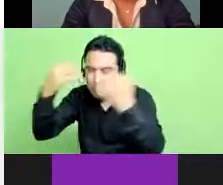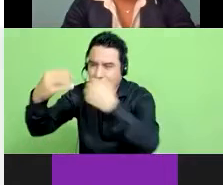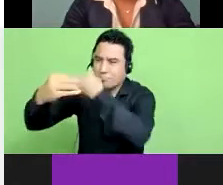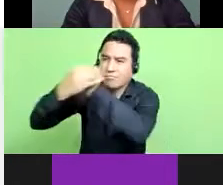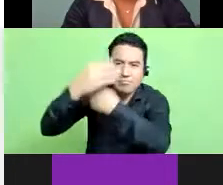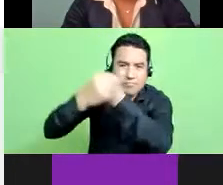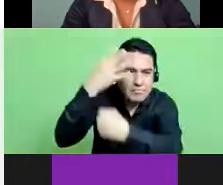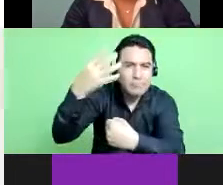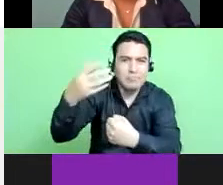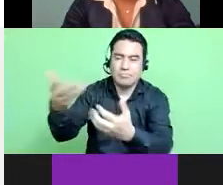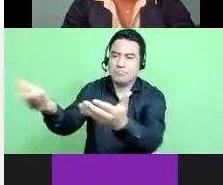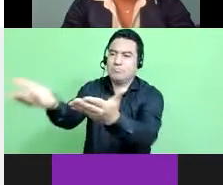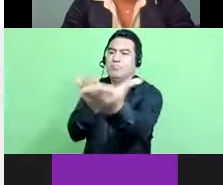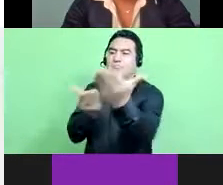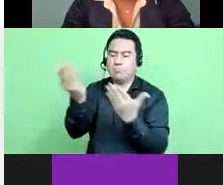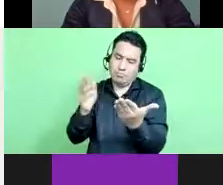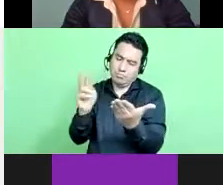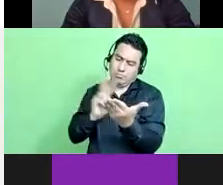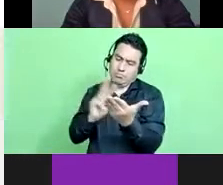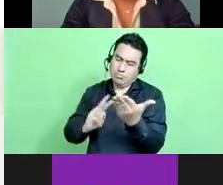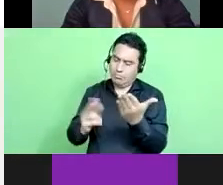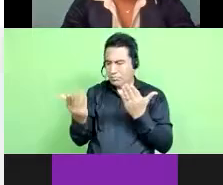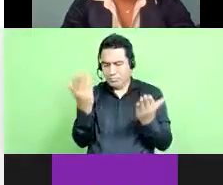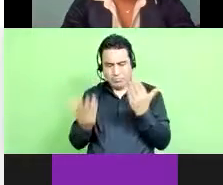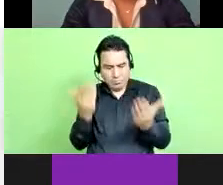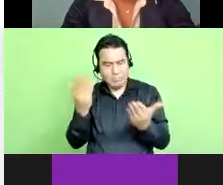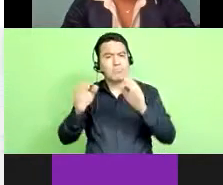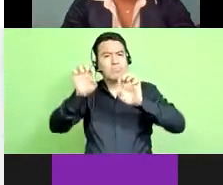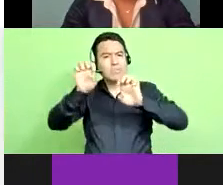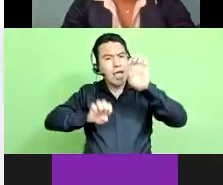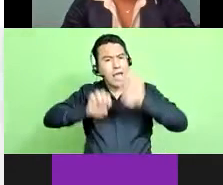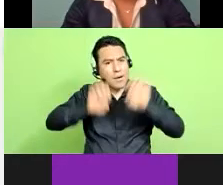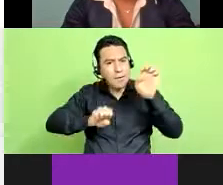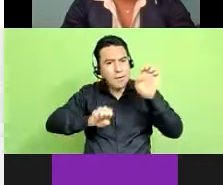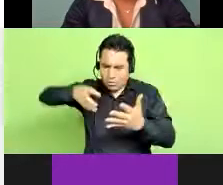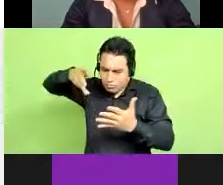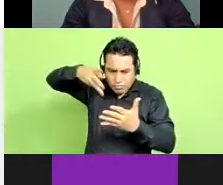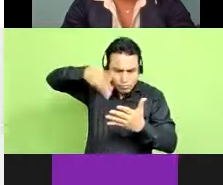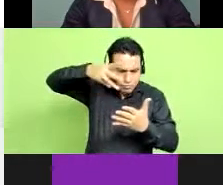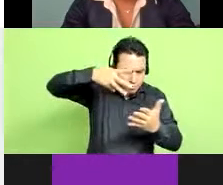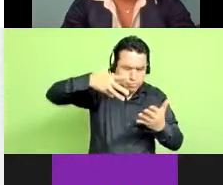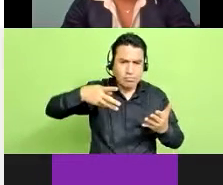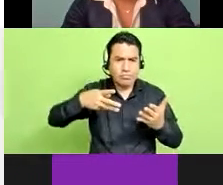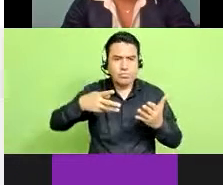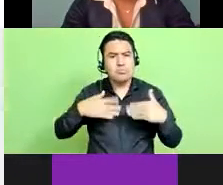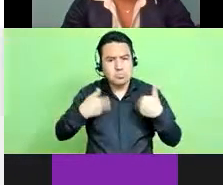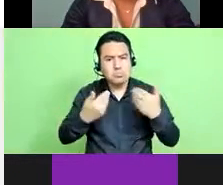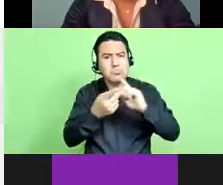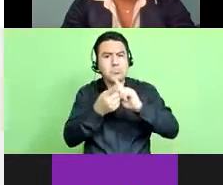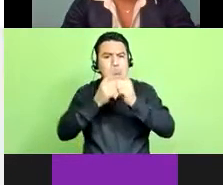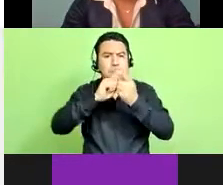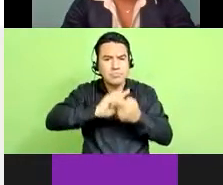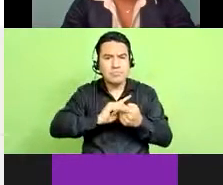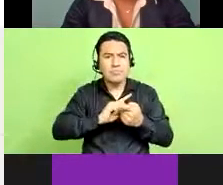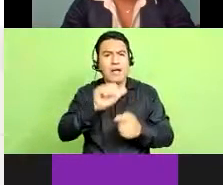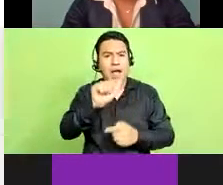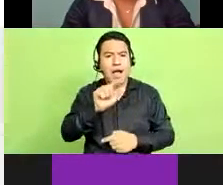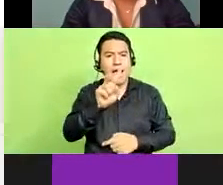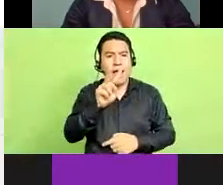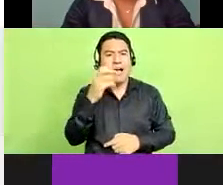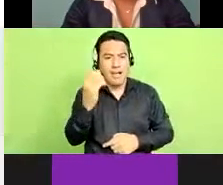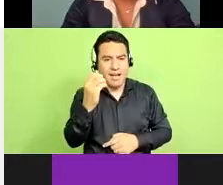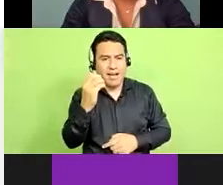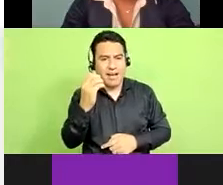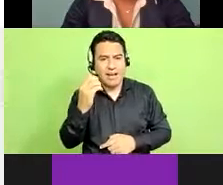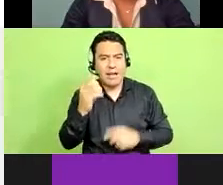aportes y observaciones que esté en el ámbito de la aplicación de la norma técnica a 120